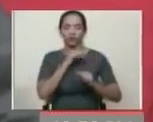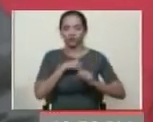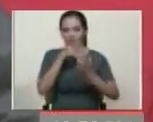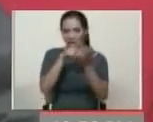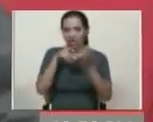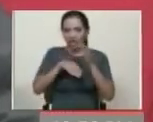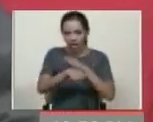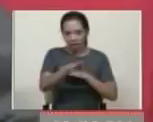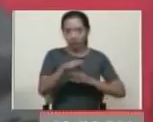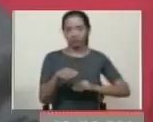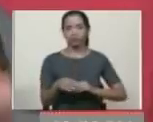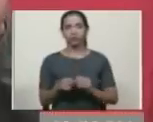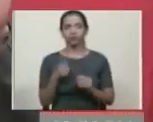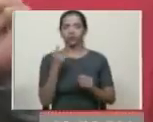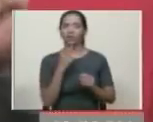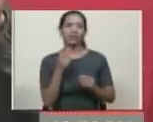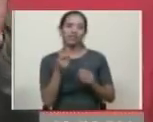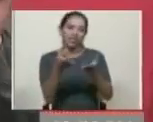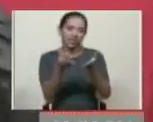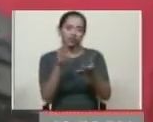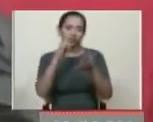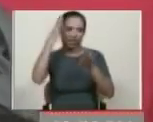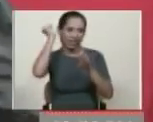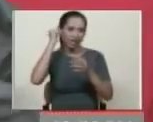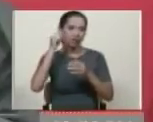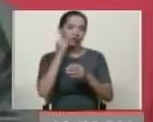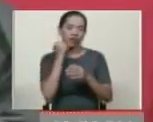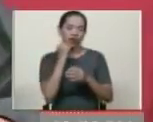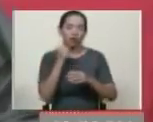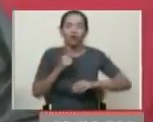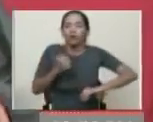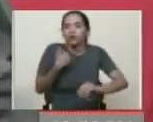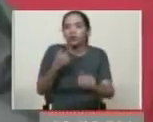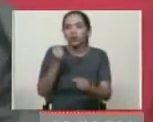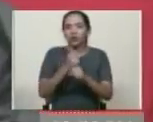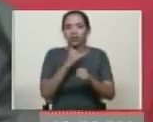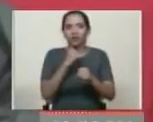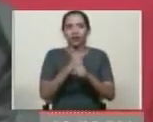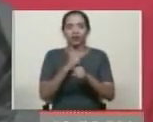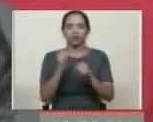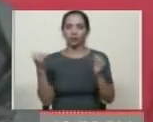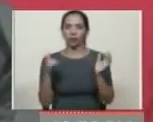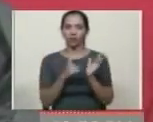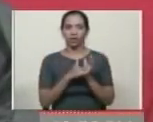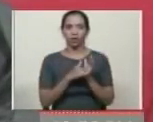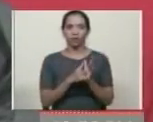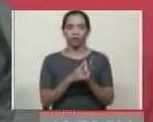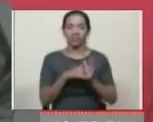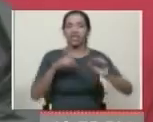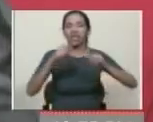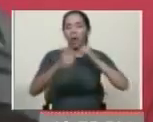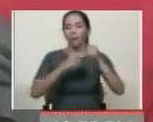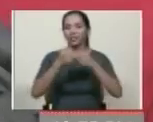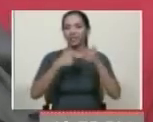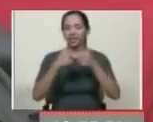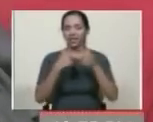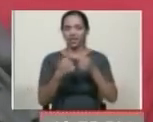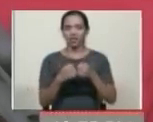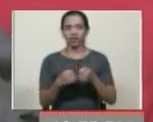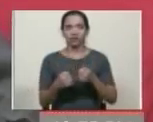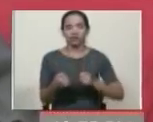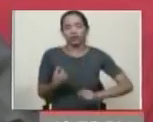en eso, Ricardo y Mango, hay algo que a mí, yo he estado trabajando, el tema del WhatsApp, la mensajería instantánea. Yo